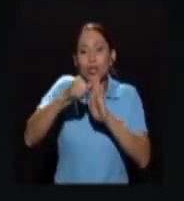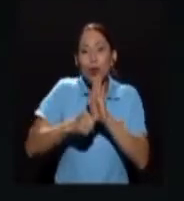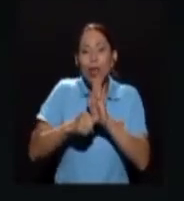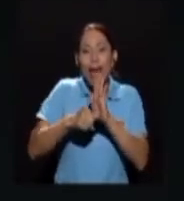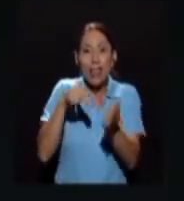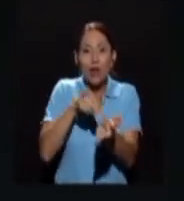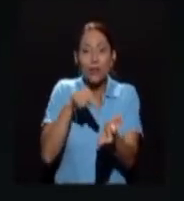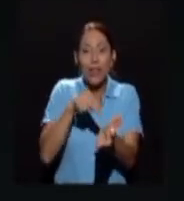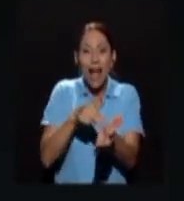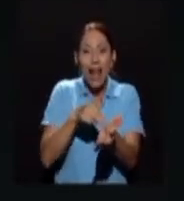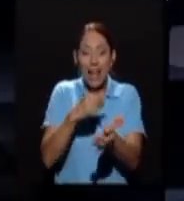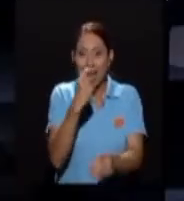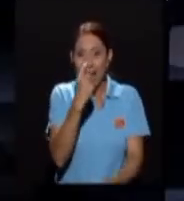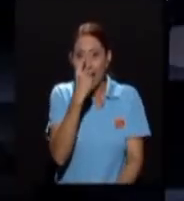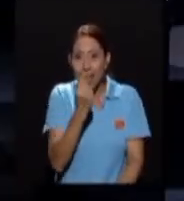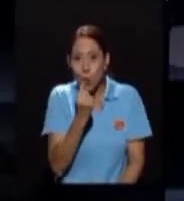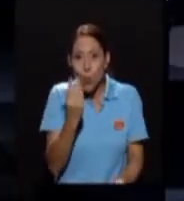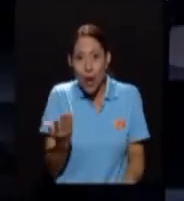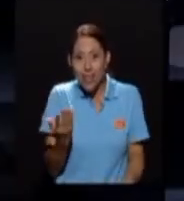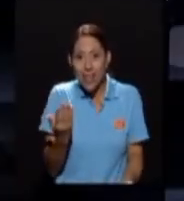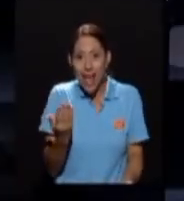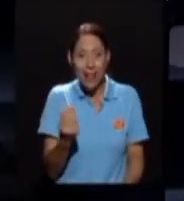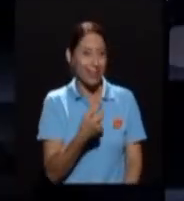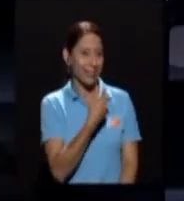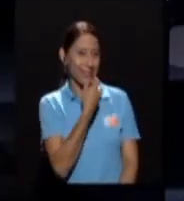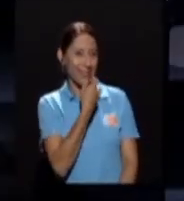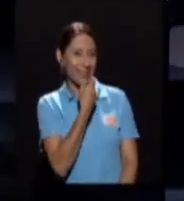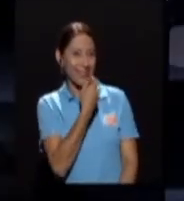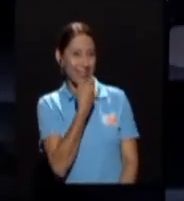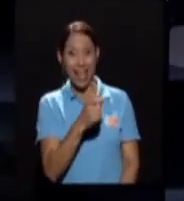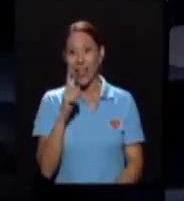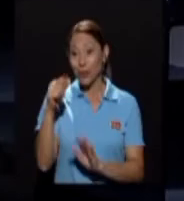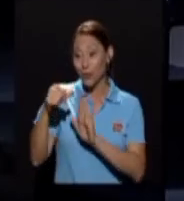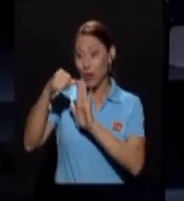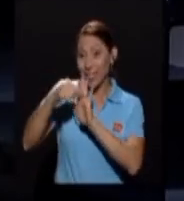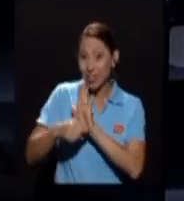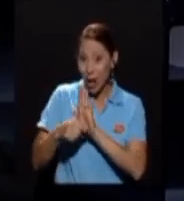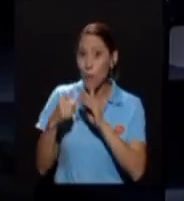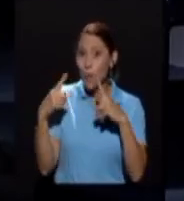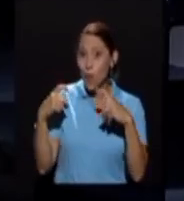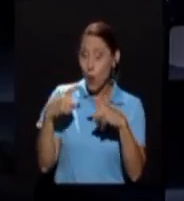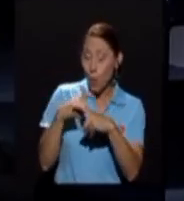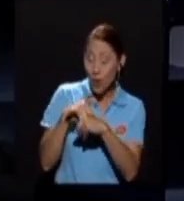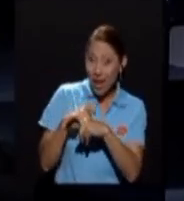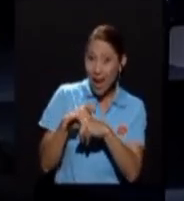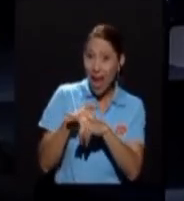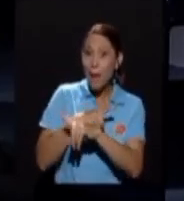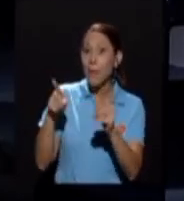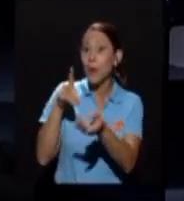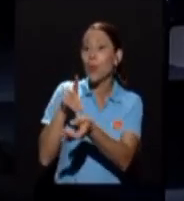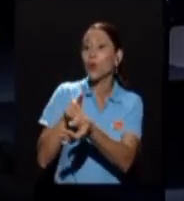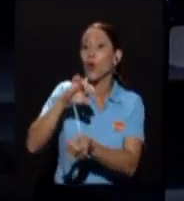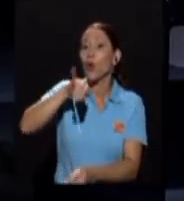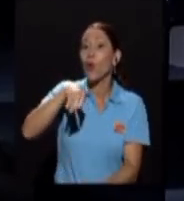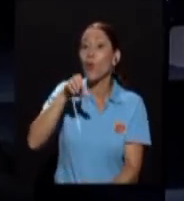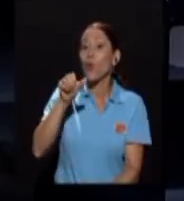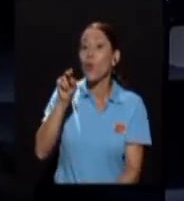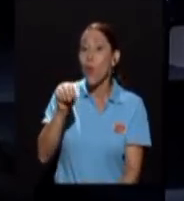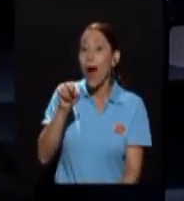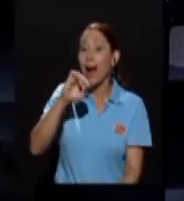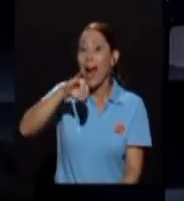una cirugía muy compleja, muy llena de dificultades, ¿verdad? Y entonces Juan Jaramillo estaba tratando de convencer